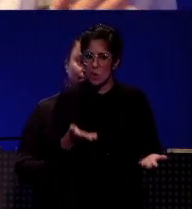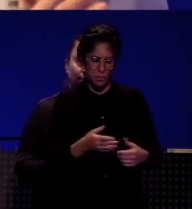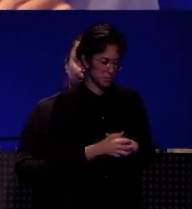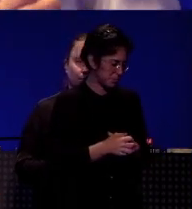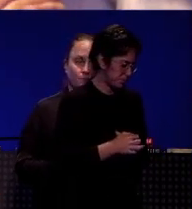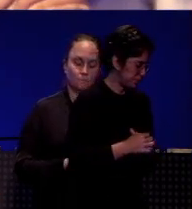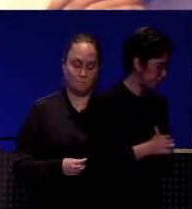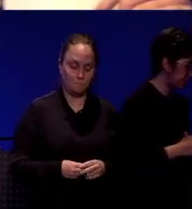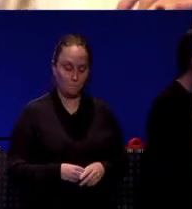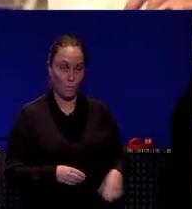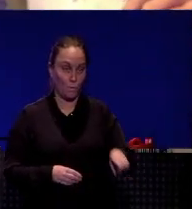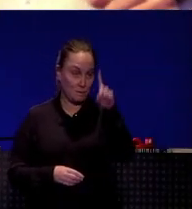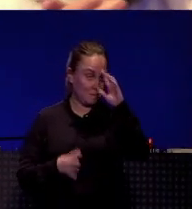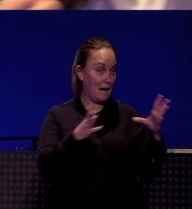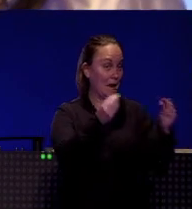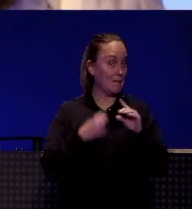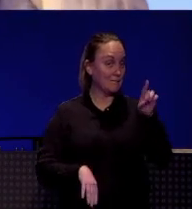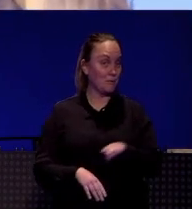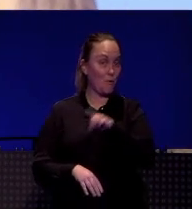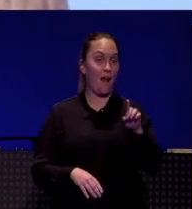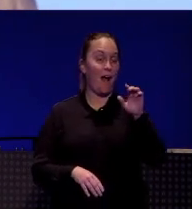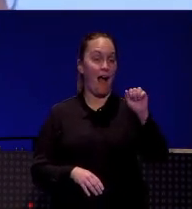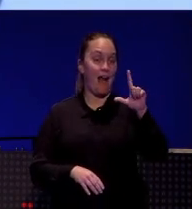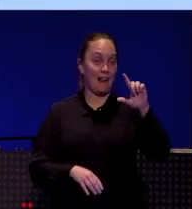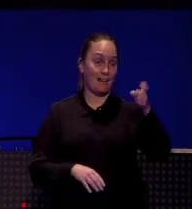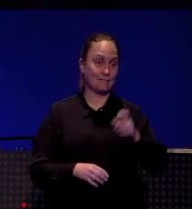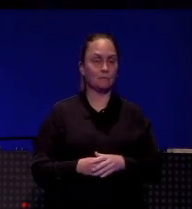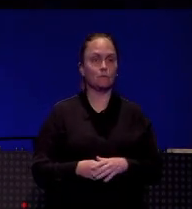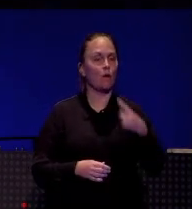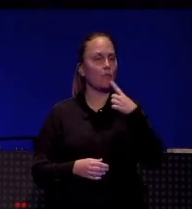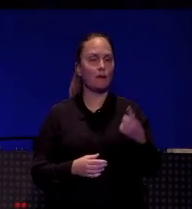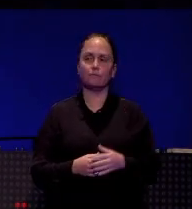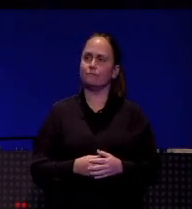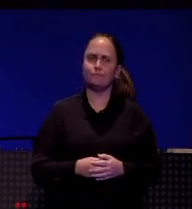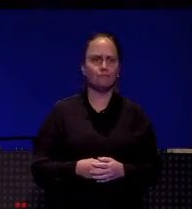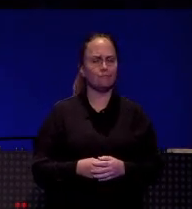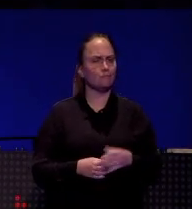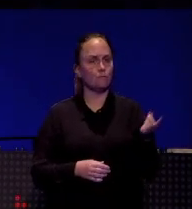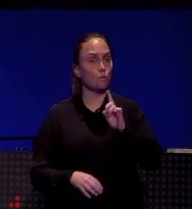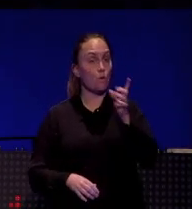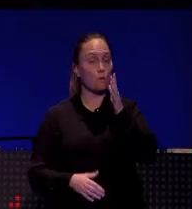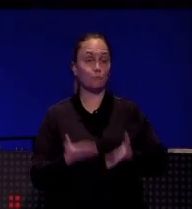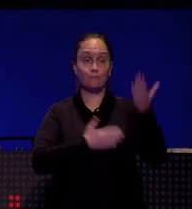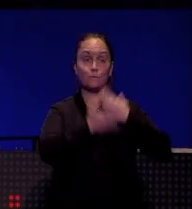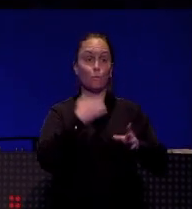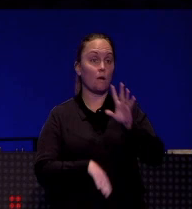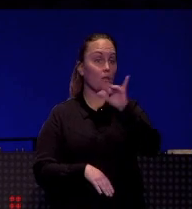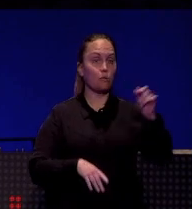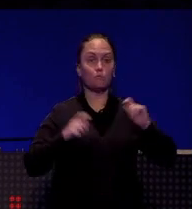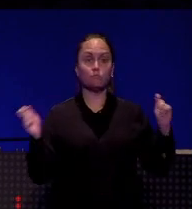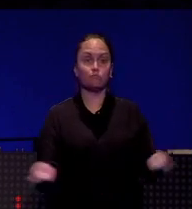regañar pero y yo estaba diciendo que no porque una vez pues publicite